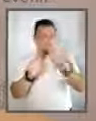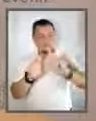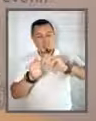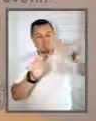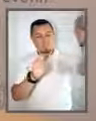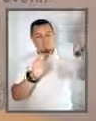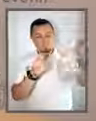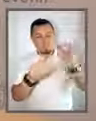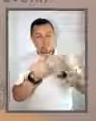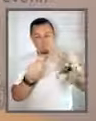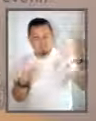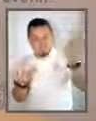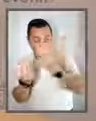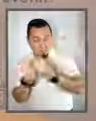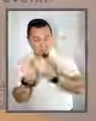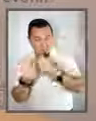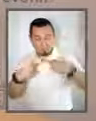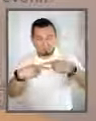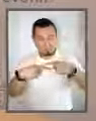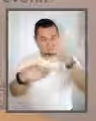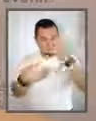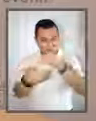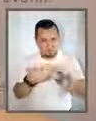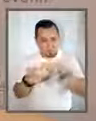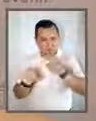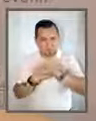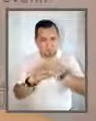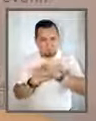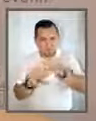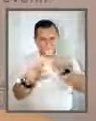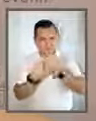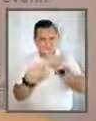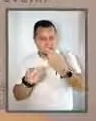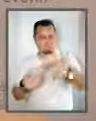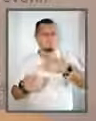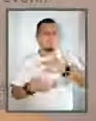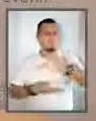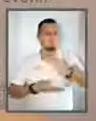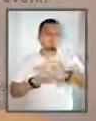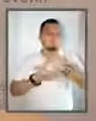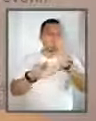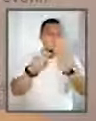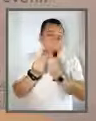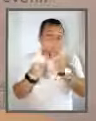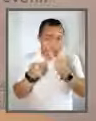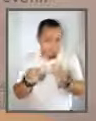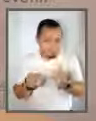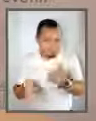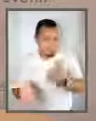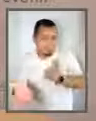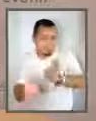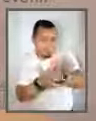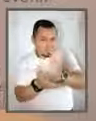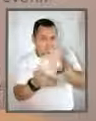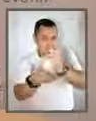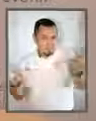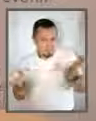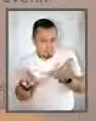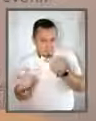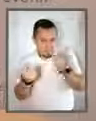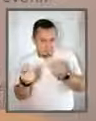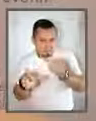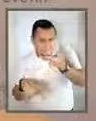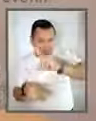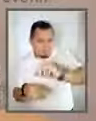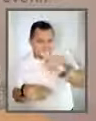Vallarta. El paciente presentaba como comorbilidad hipertensión e ingresó al servicio de urgencias el